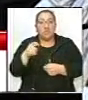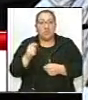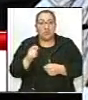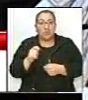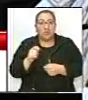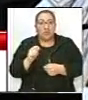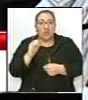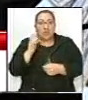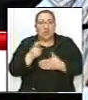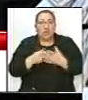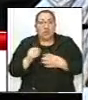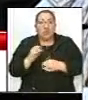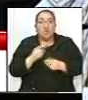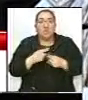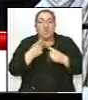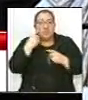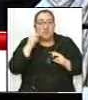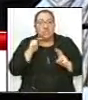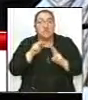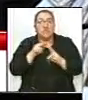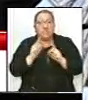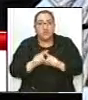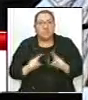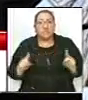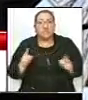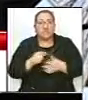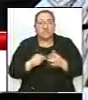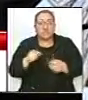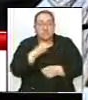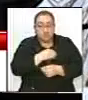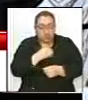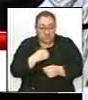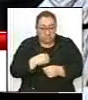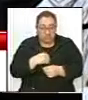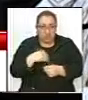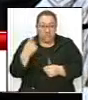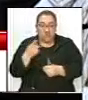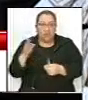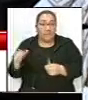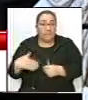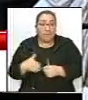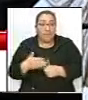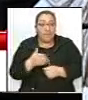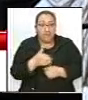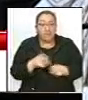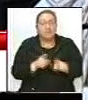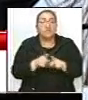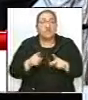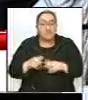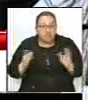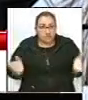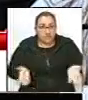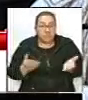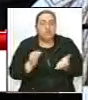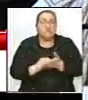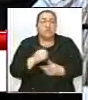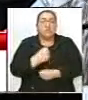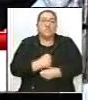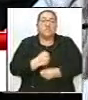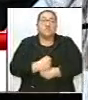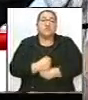yo creo que debería dar una visión distinta y entender que este ministerio no solamente es de pesca, también es promover producción,